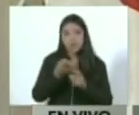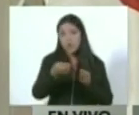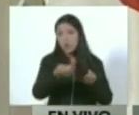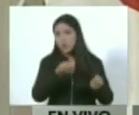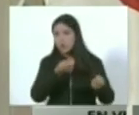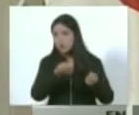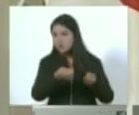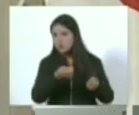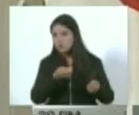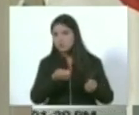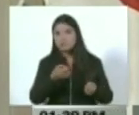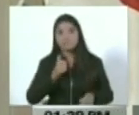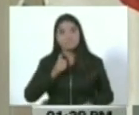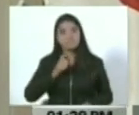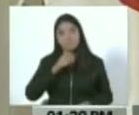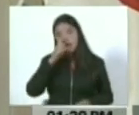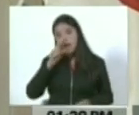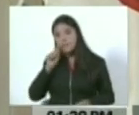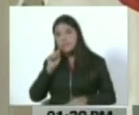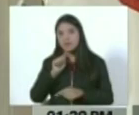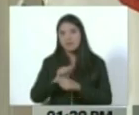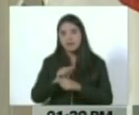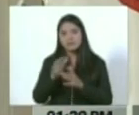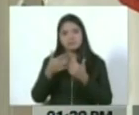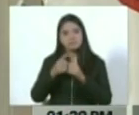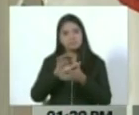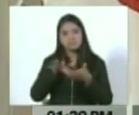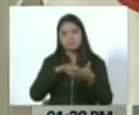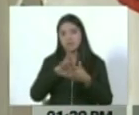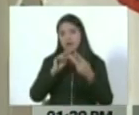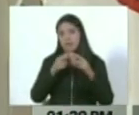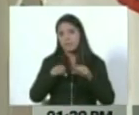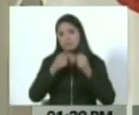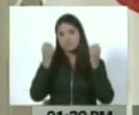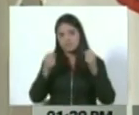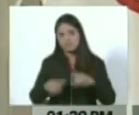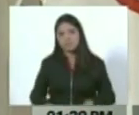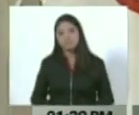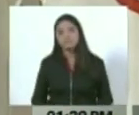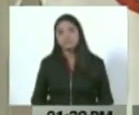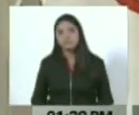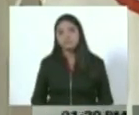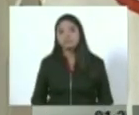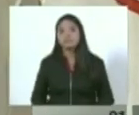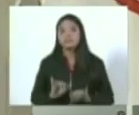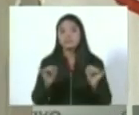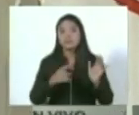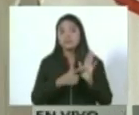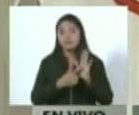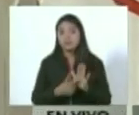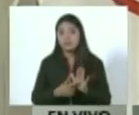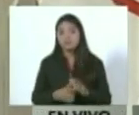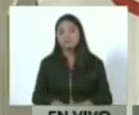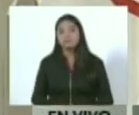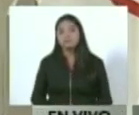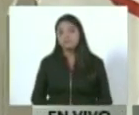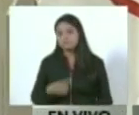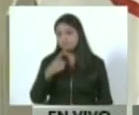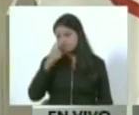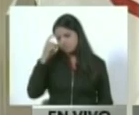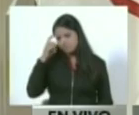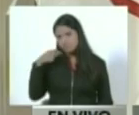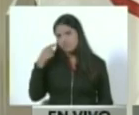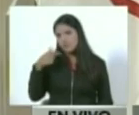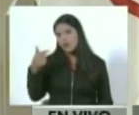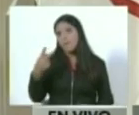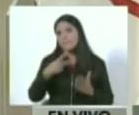neutralizar cualquier amenaza al orden interno y a la paz social. Se ha develado en estos últimos días un